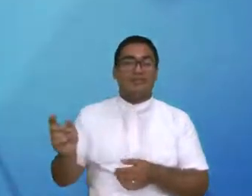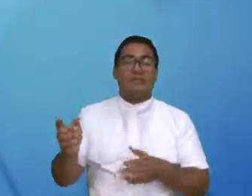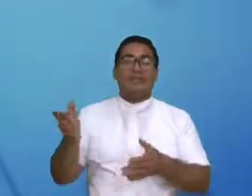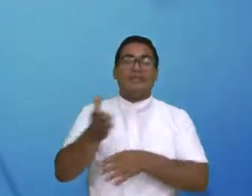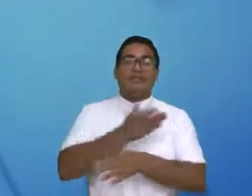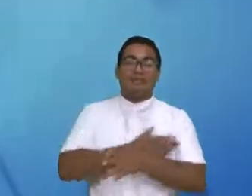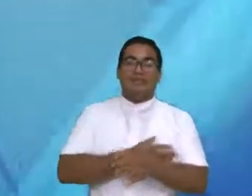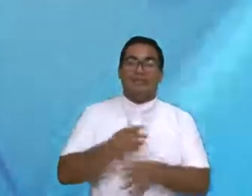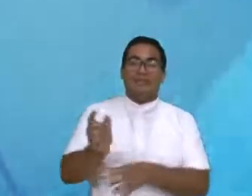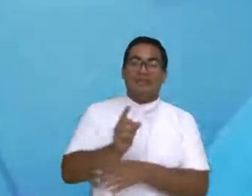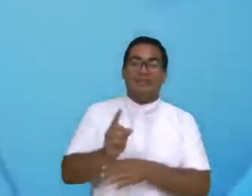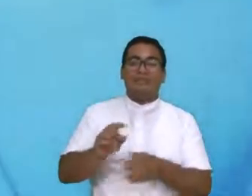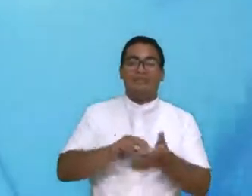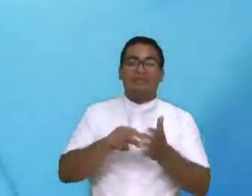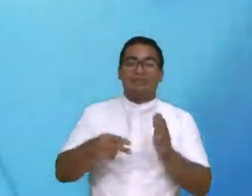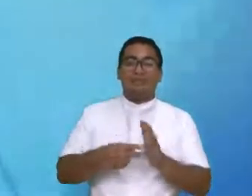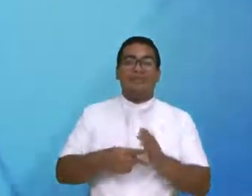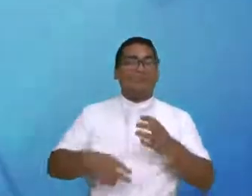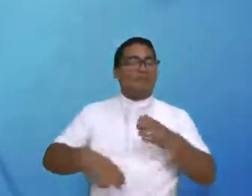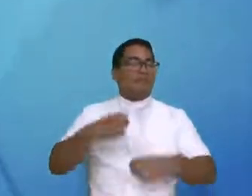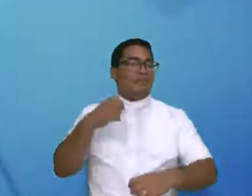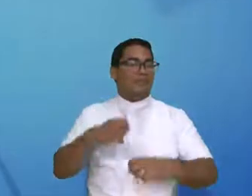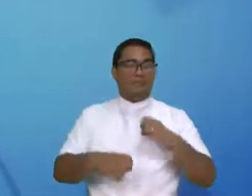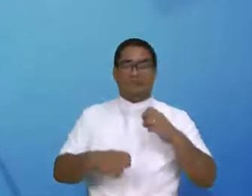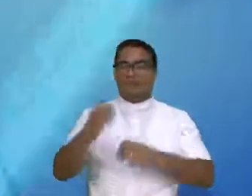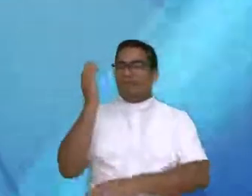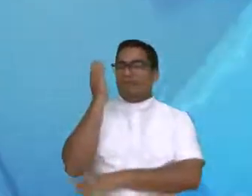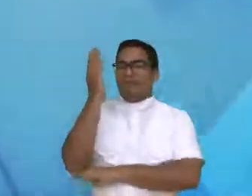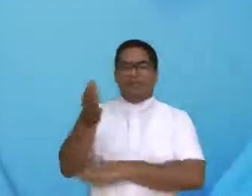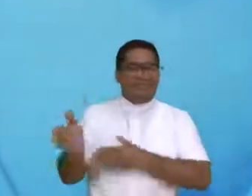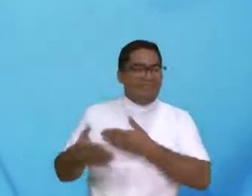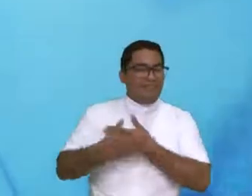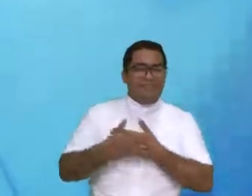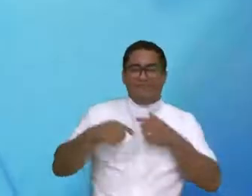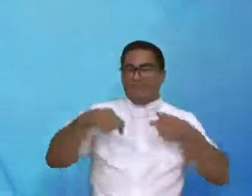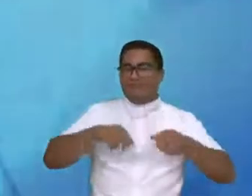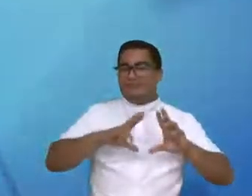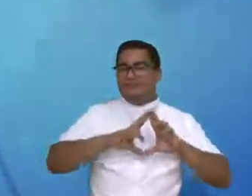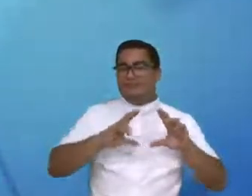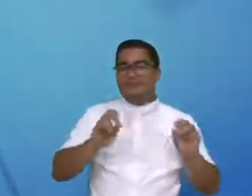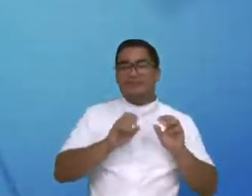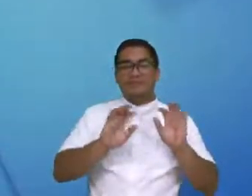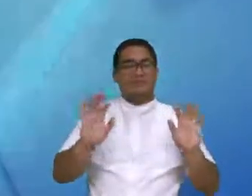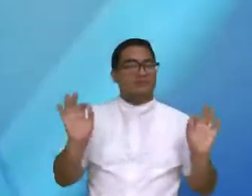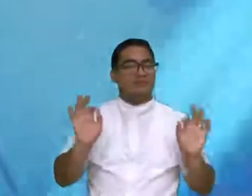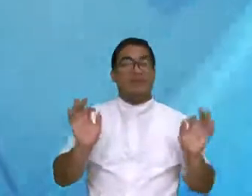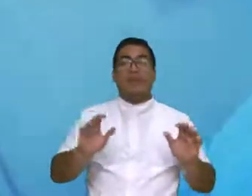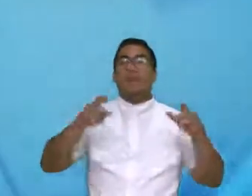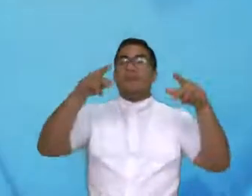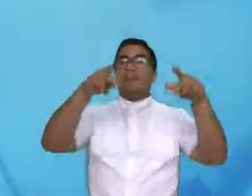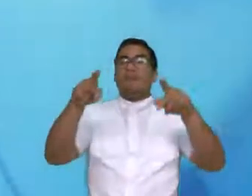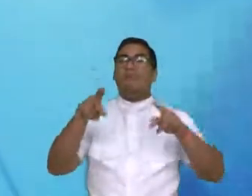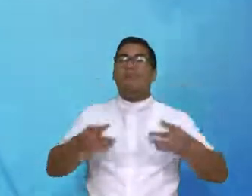ni estableceremos ningún tipo de cuarentena y que las personas que se presenten con alguna